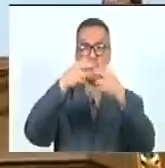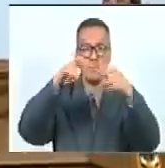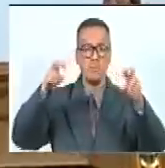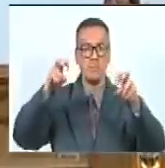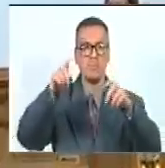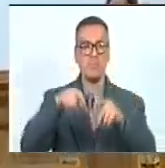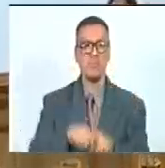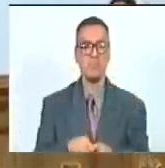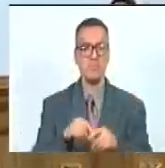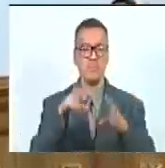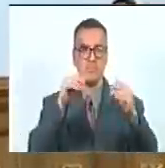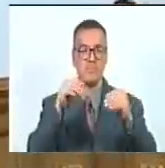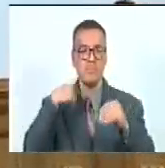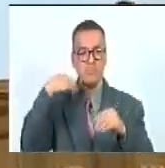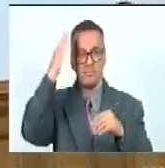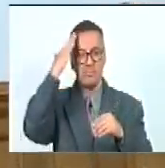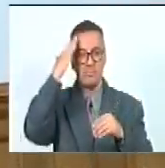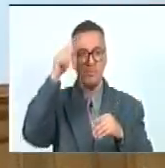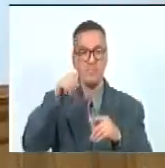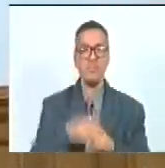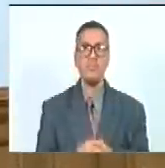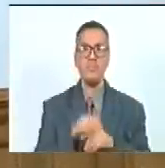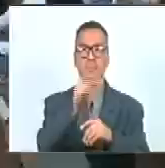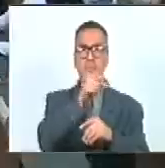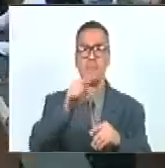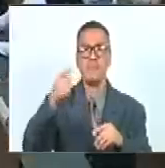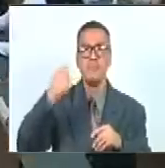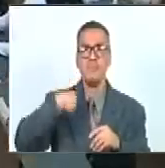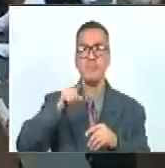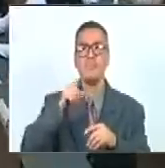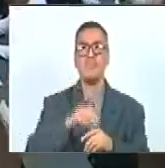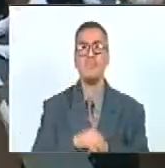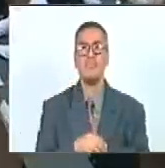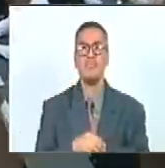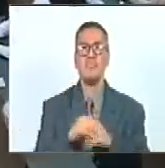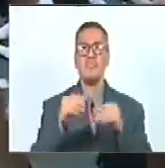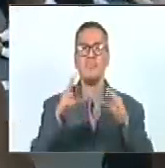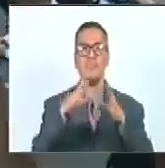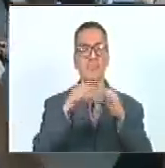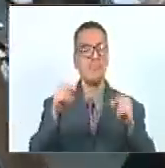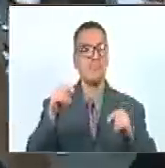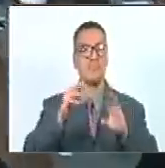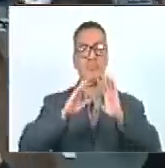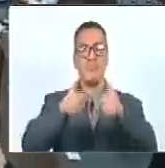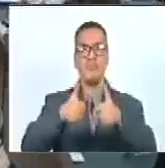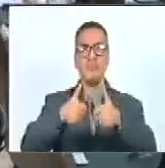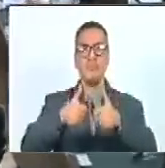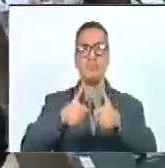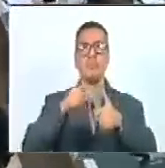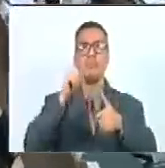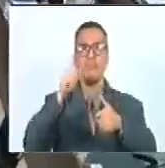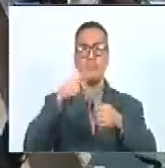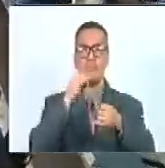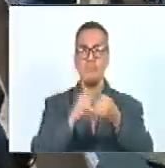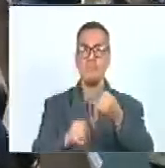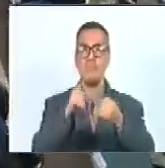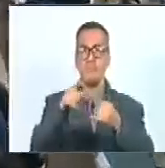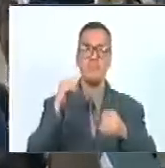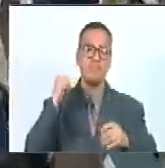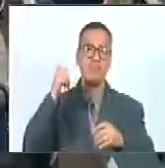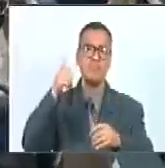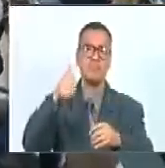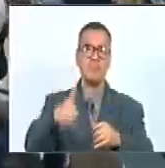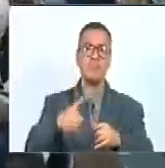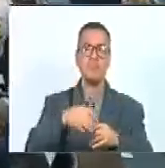estoy escuchando a Blanca y los personajes que ella señaló allí: todo empieza y termina en la